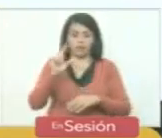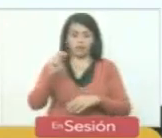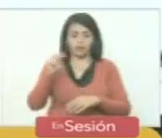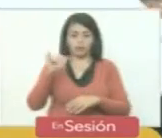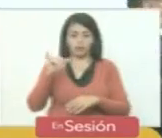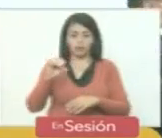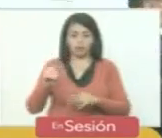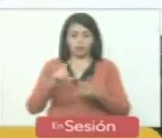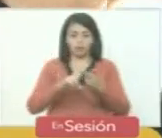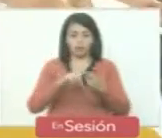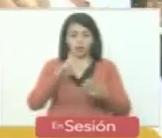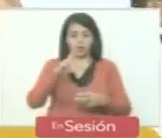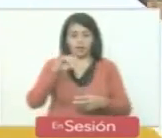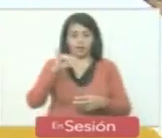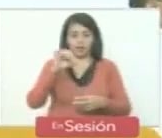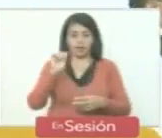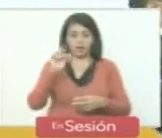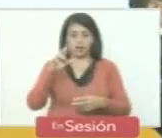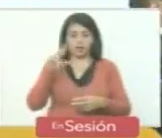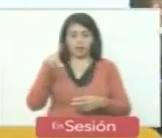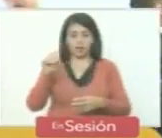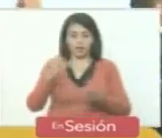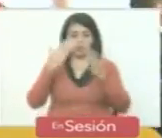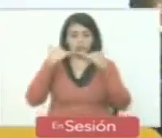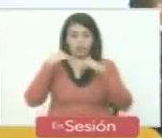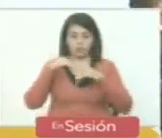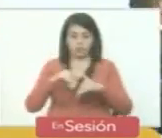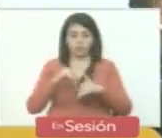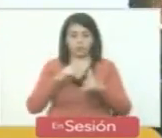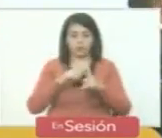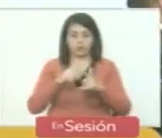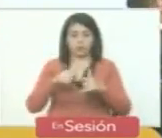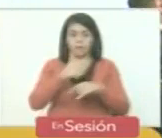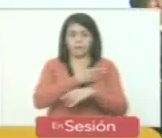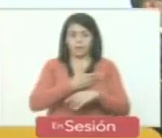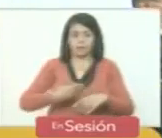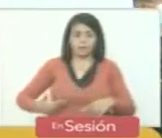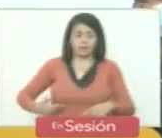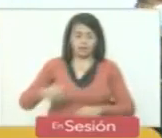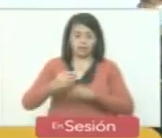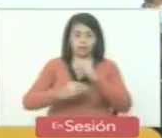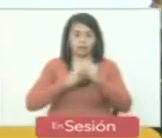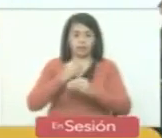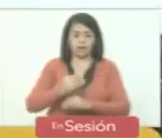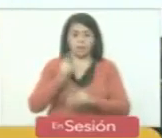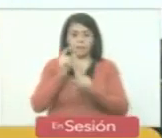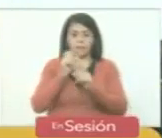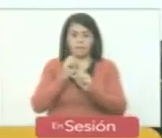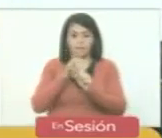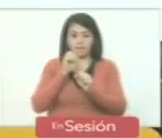y Ricardo González. Posteriormente, el presidente ejerció el derecho